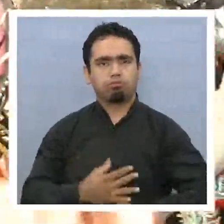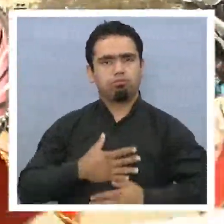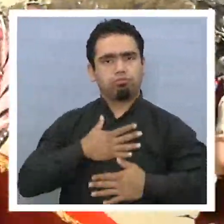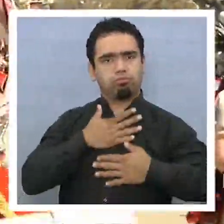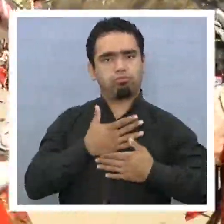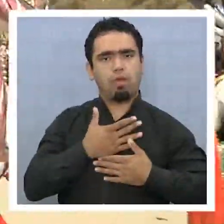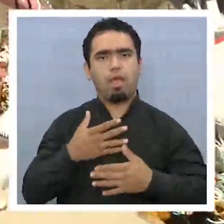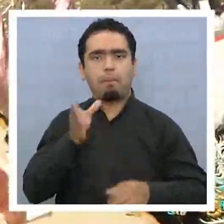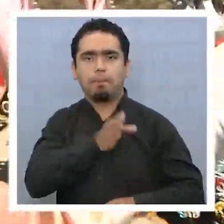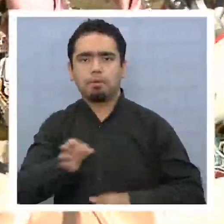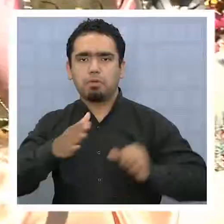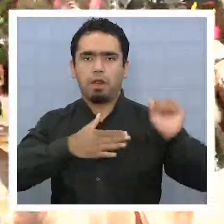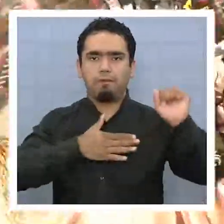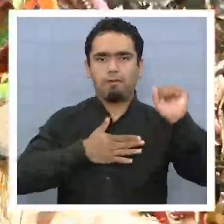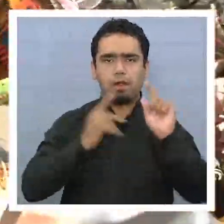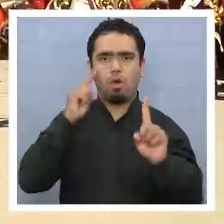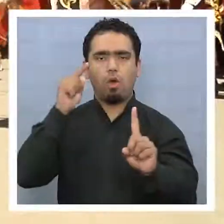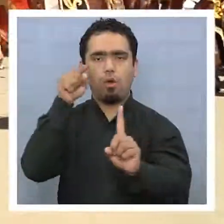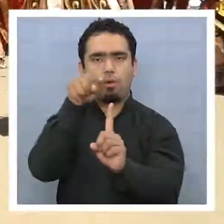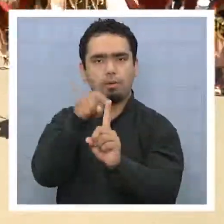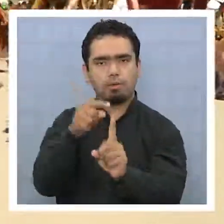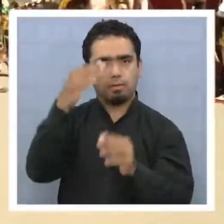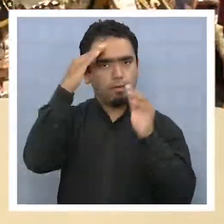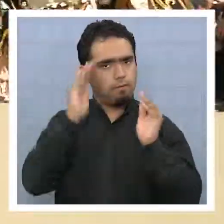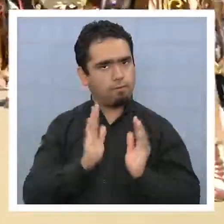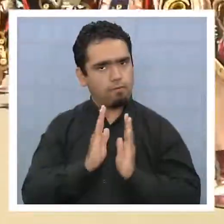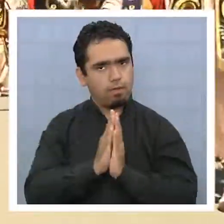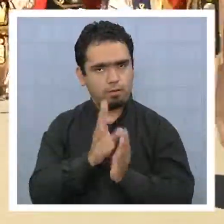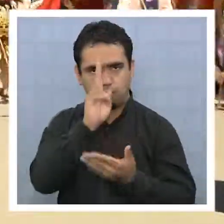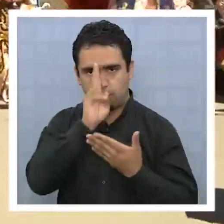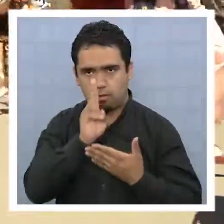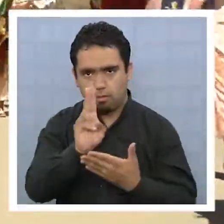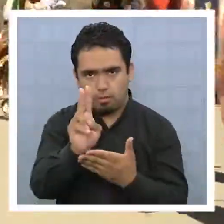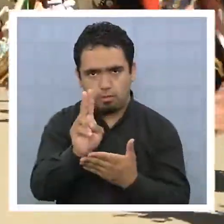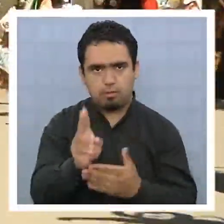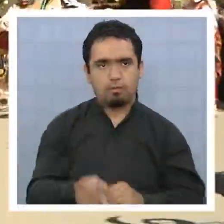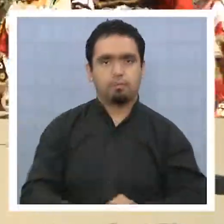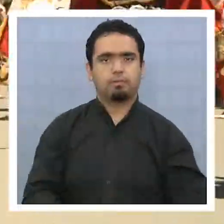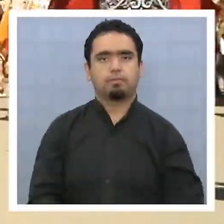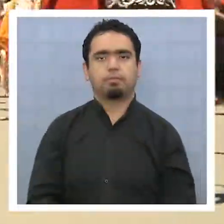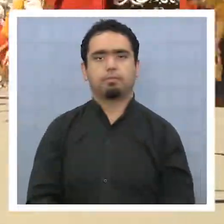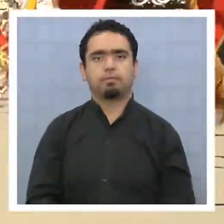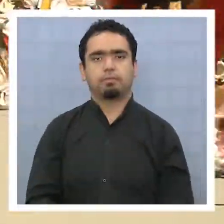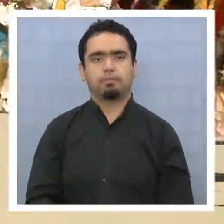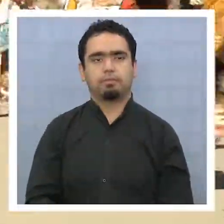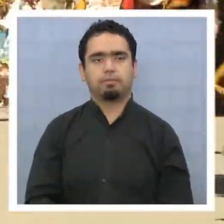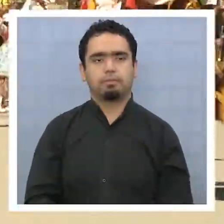los danzarines, cuyo único fin es honrar a la Virgen del Carmen de la Tirana.